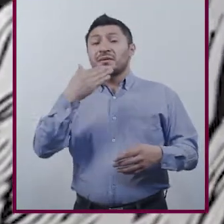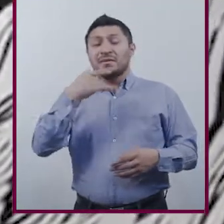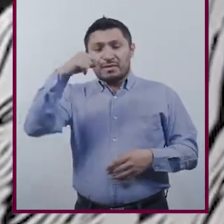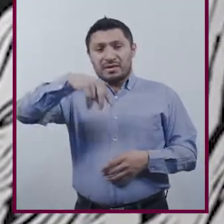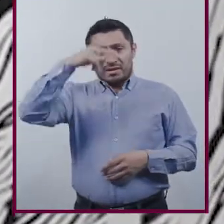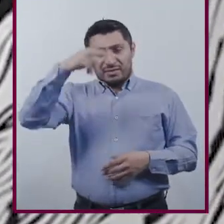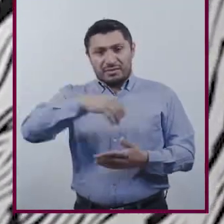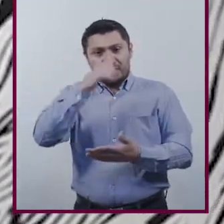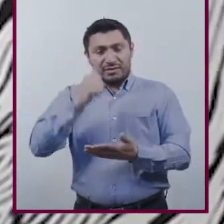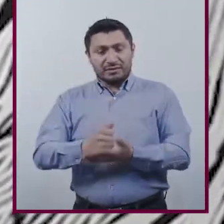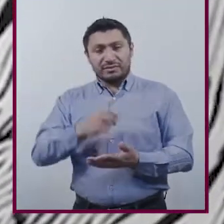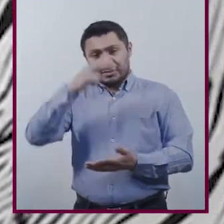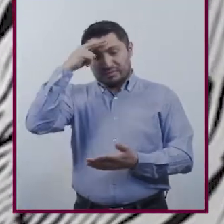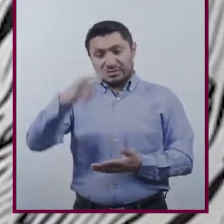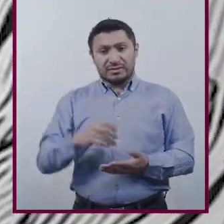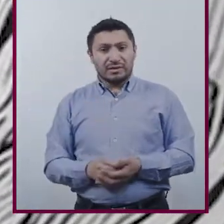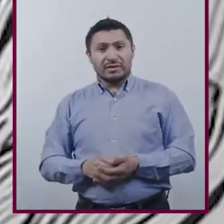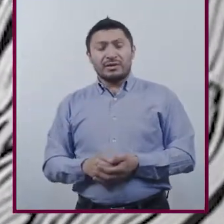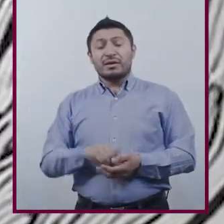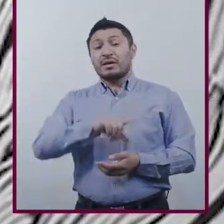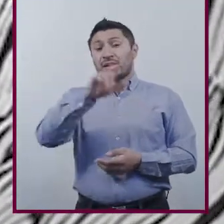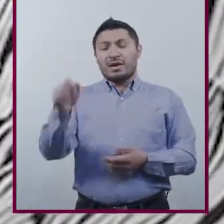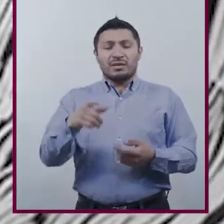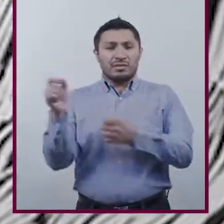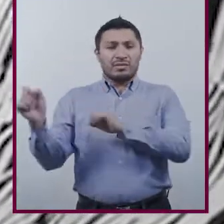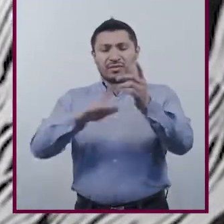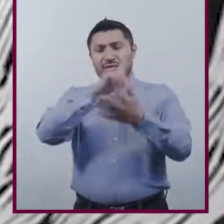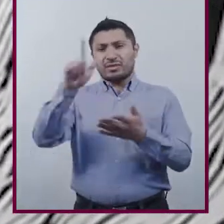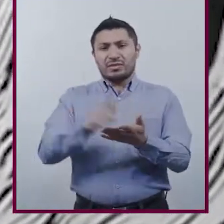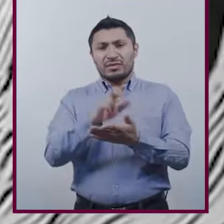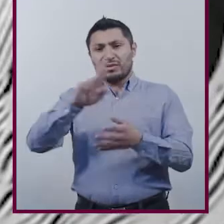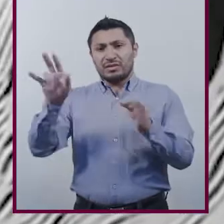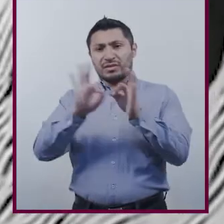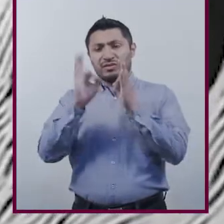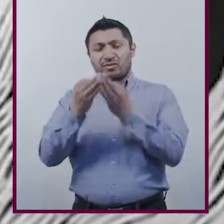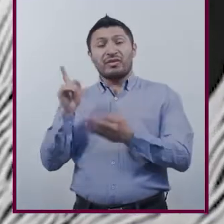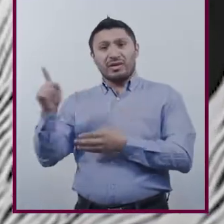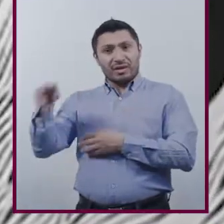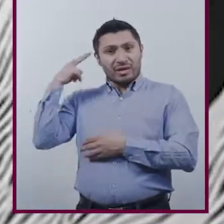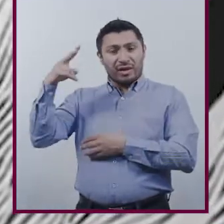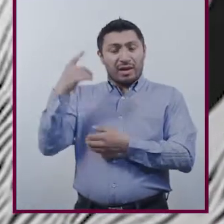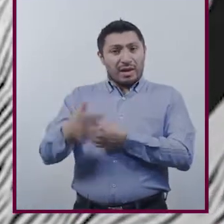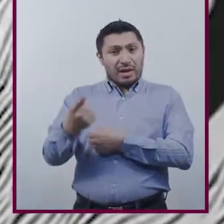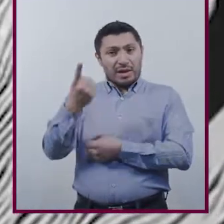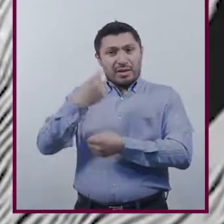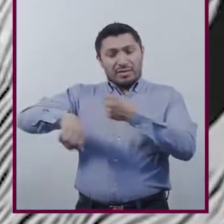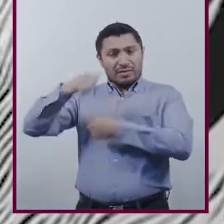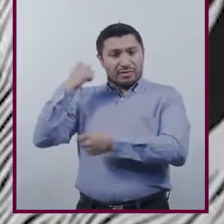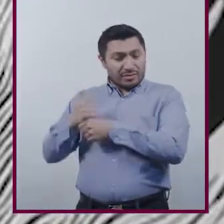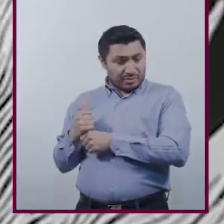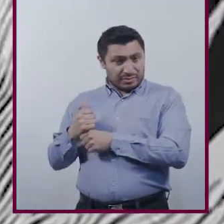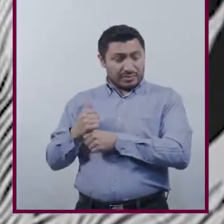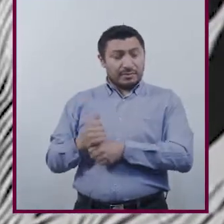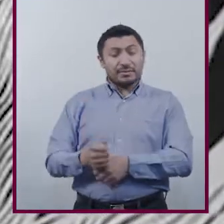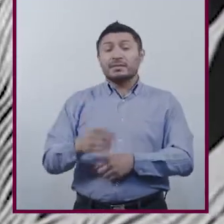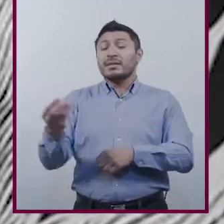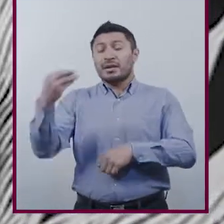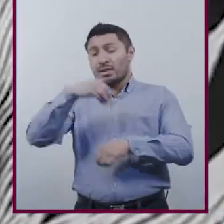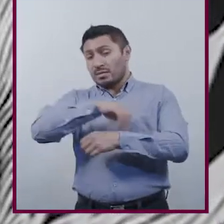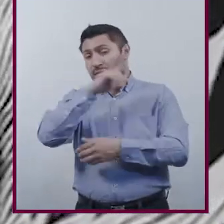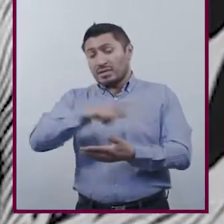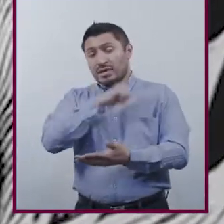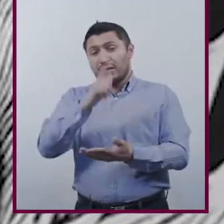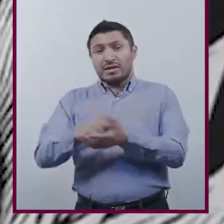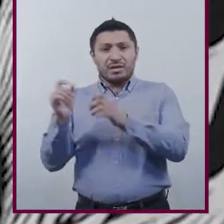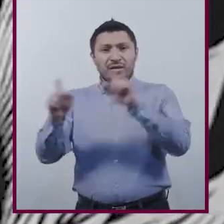28 de diciembre se publicaron las leyes de reforma, proclamadas en Veracruz un año antes, añadiendo la ley que